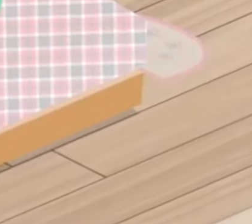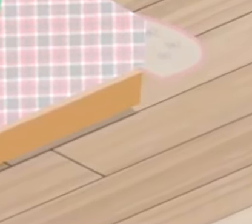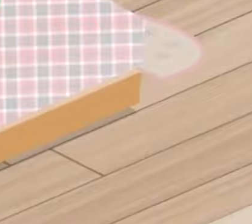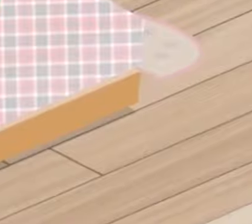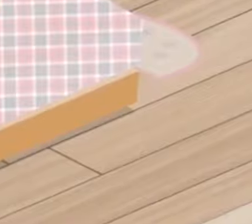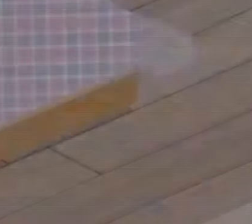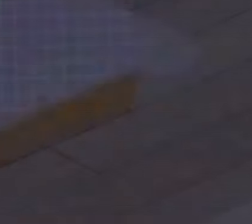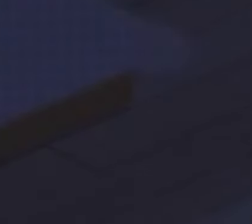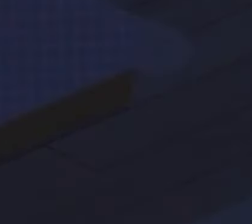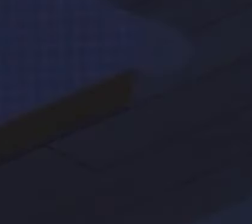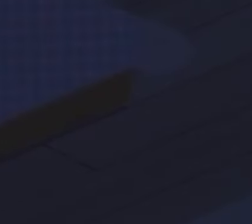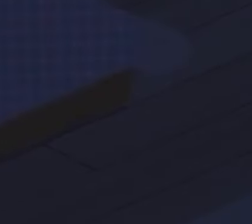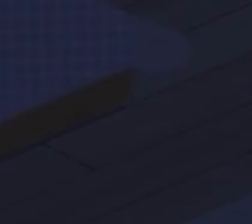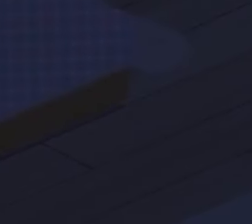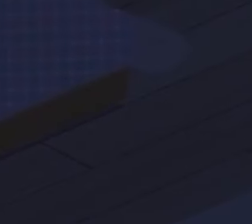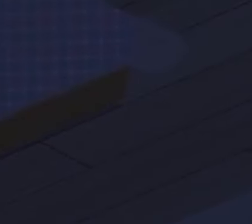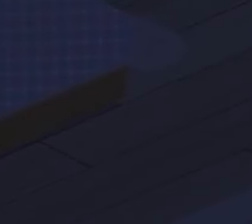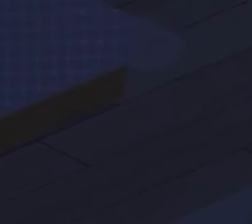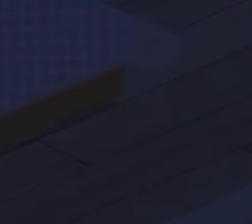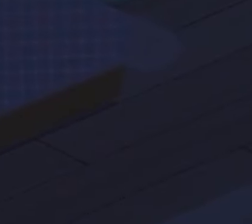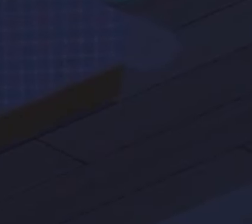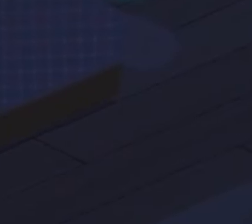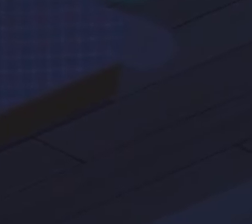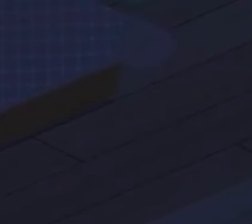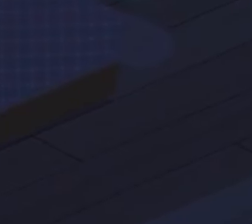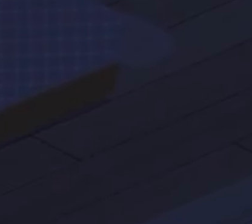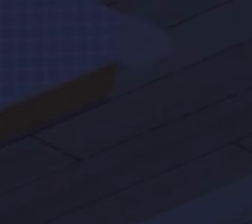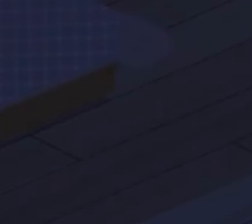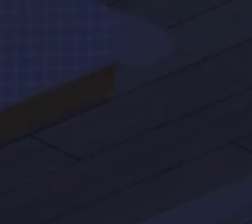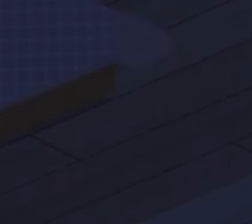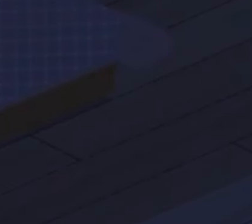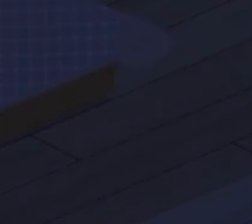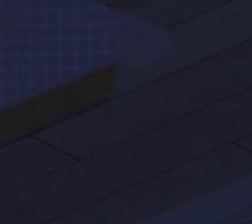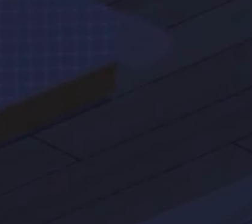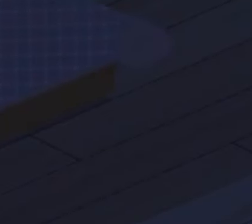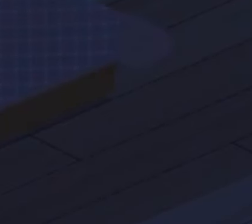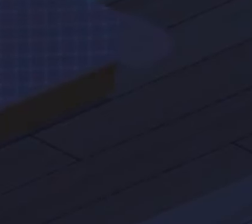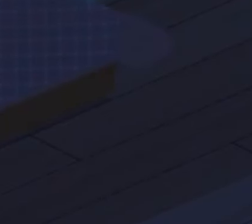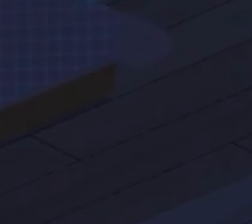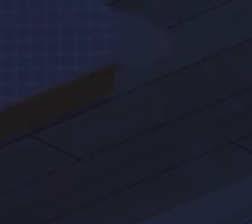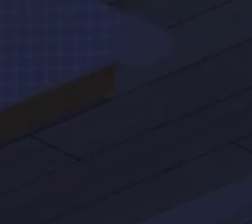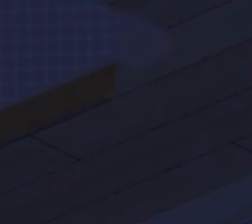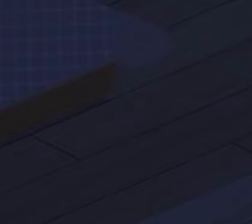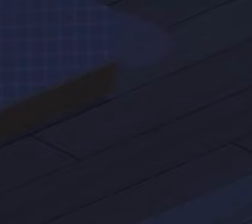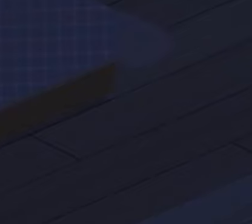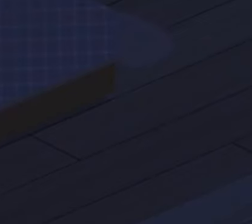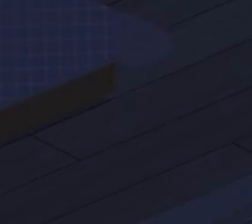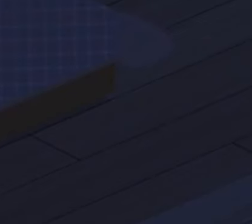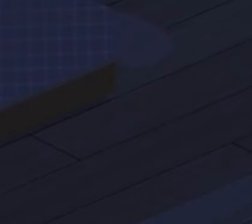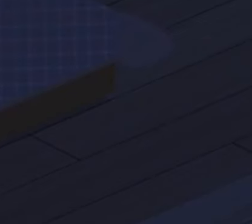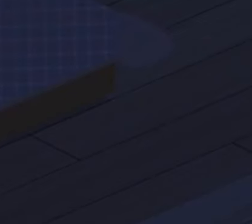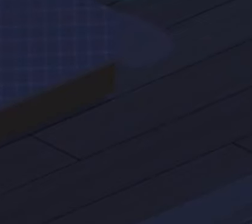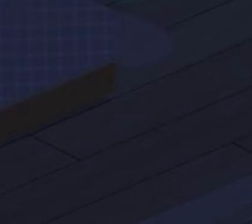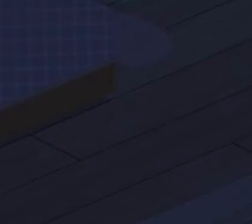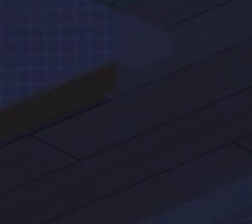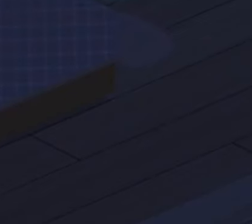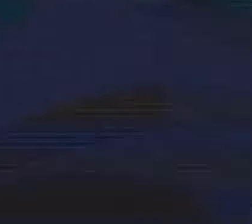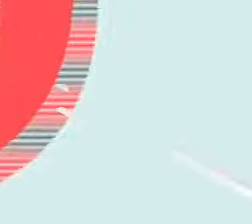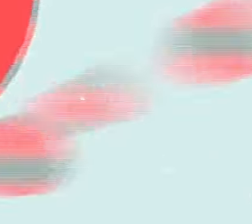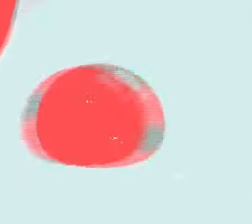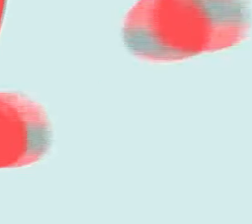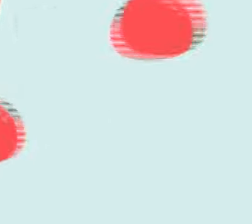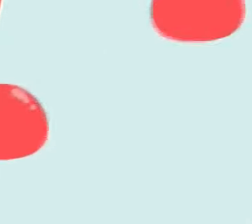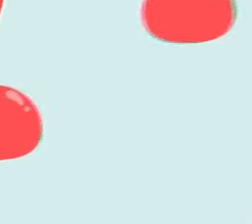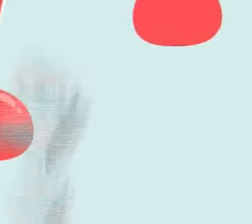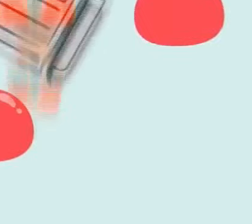riesgo es que fácilmente caemos en las llamadas cámaras de eco, espacios en los que recibimos un solo tipo de información y